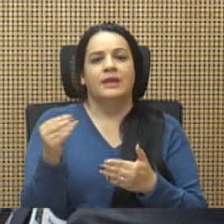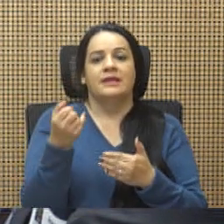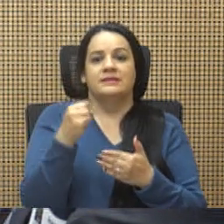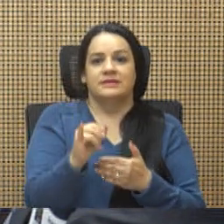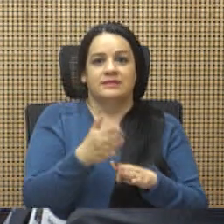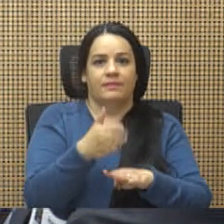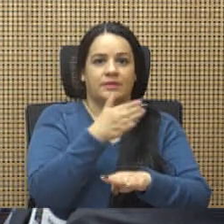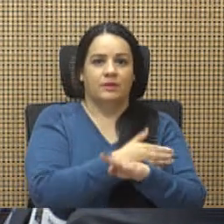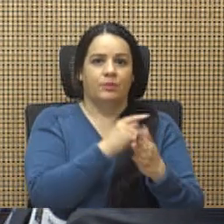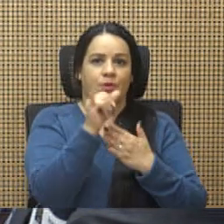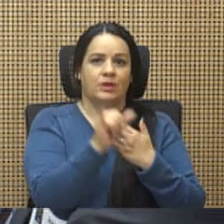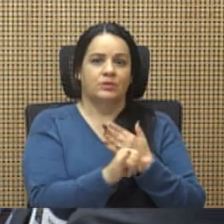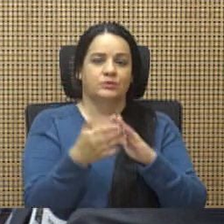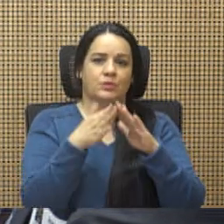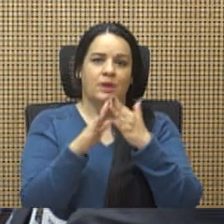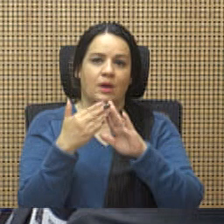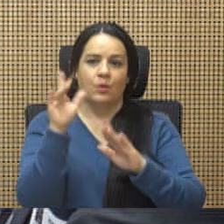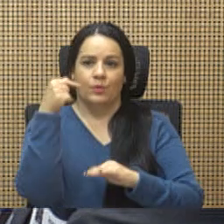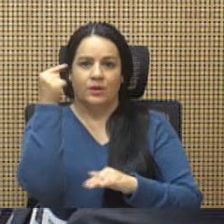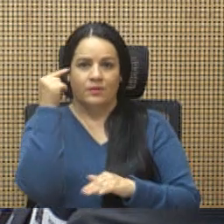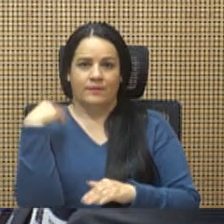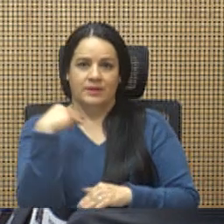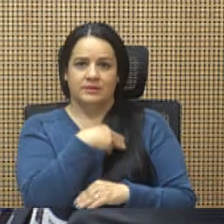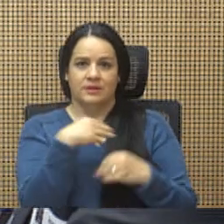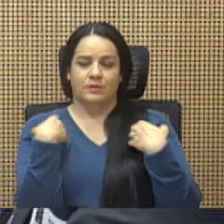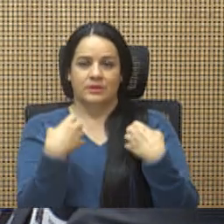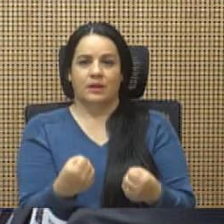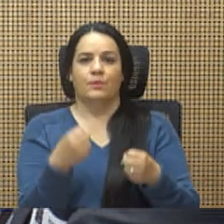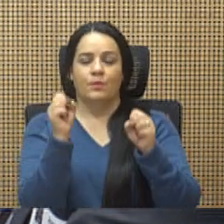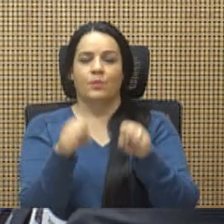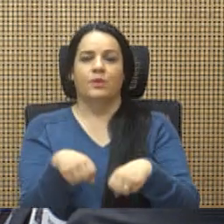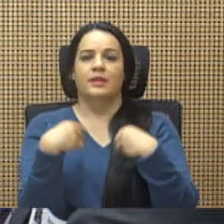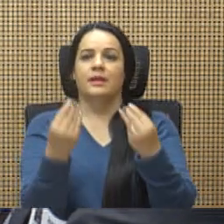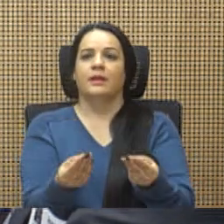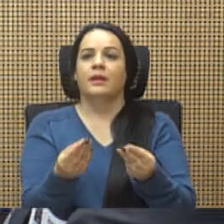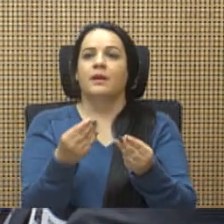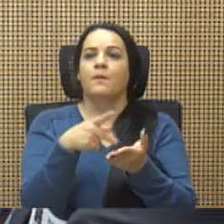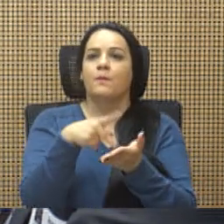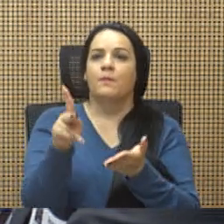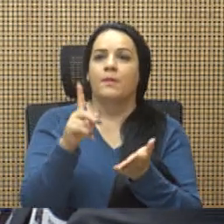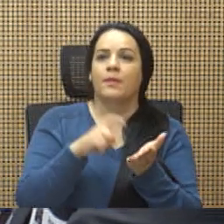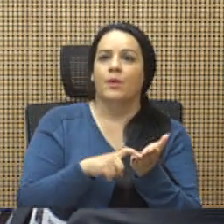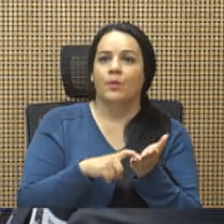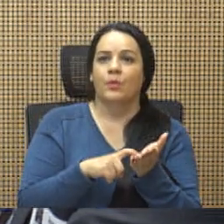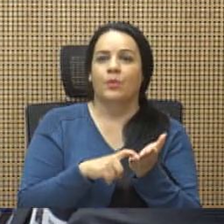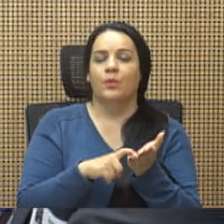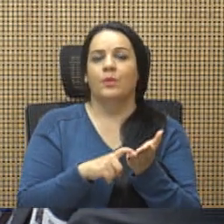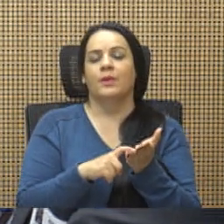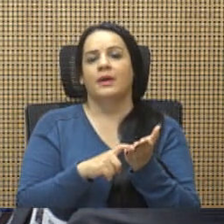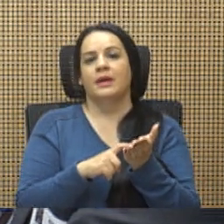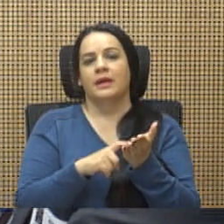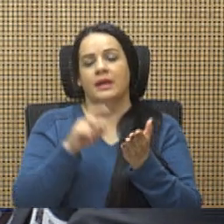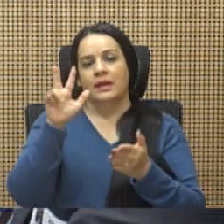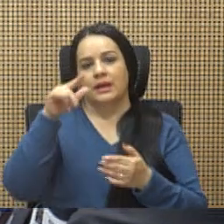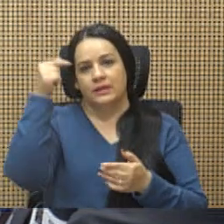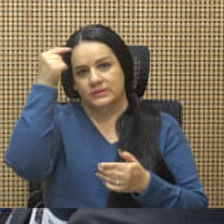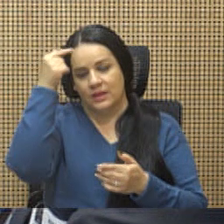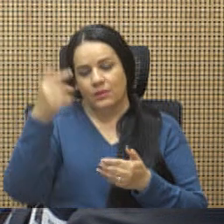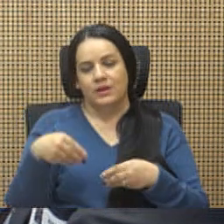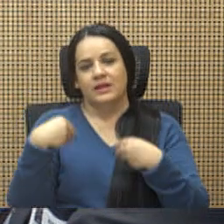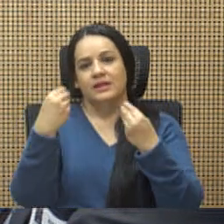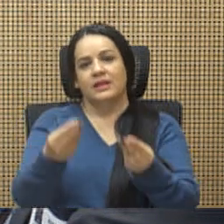gobierno el Ministerio de salud le pueda eh dar en pago de deuda el estado le de en pago de deuda a la